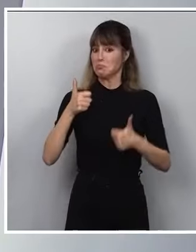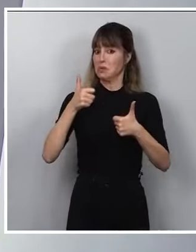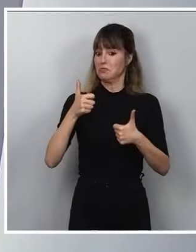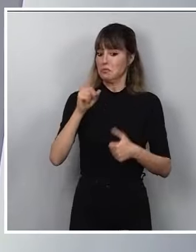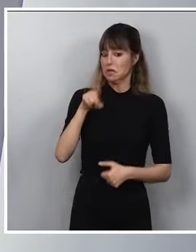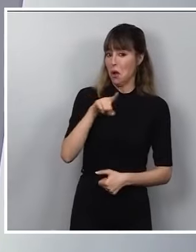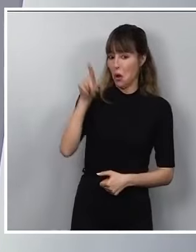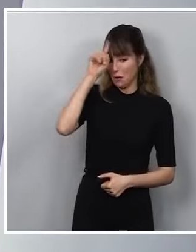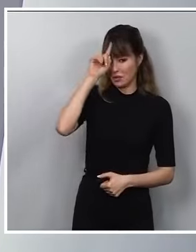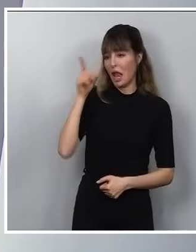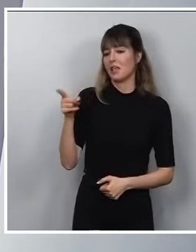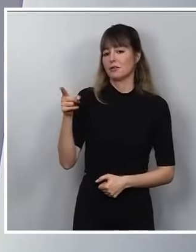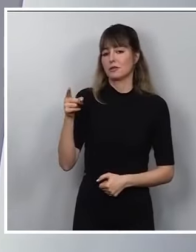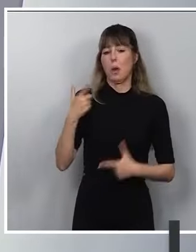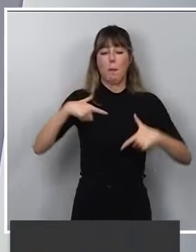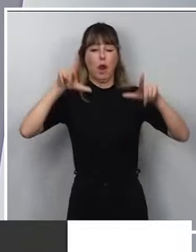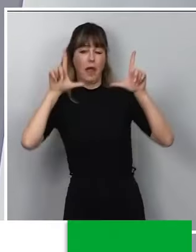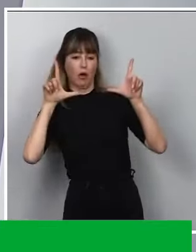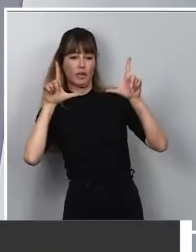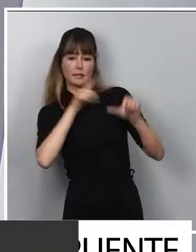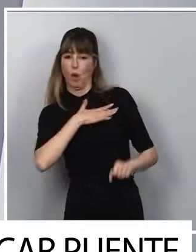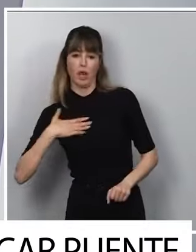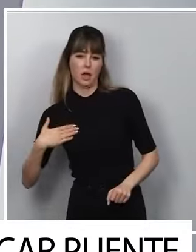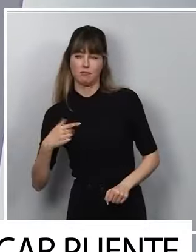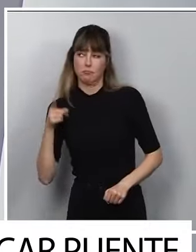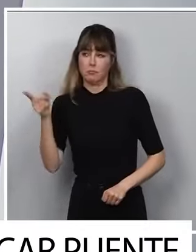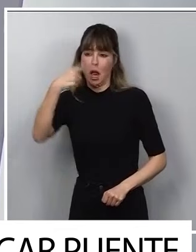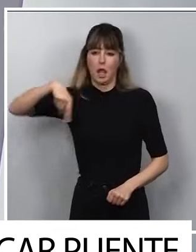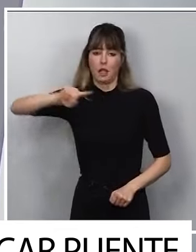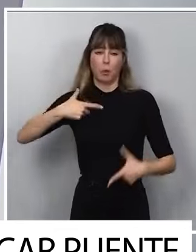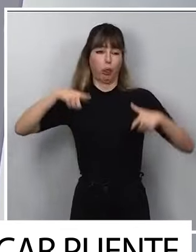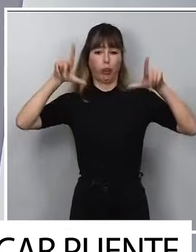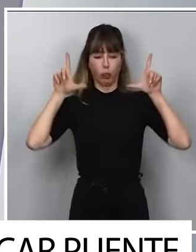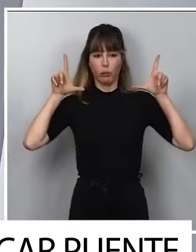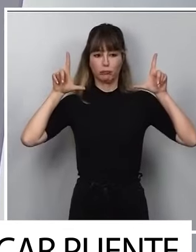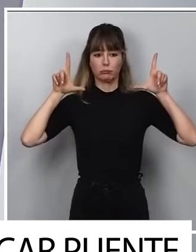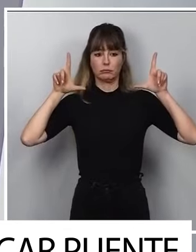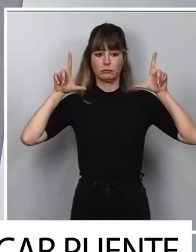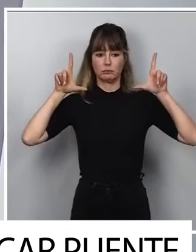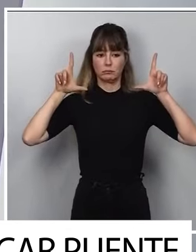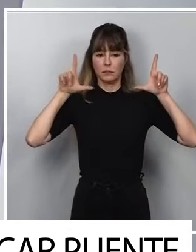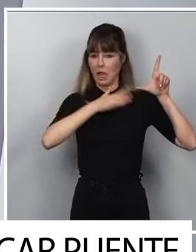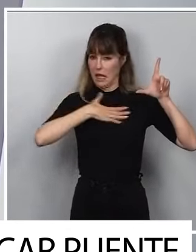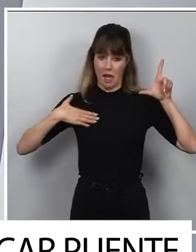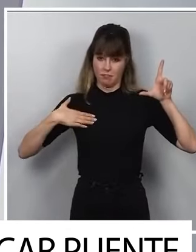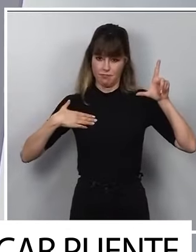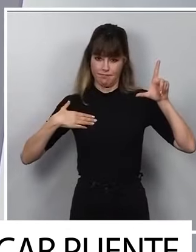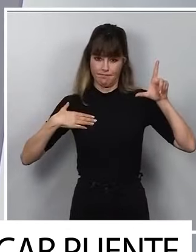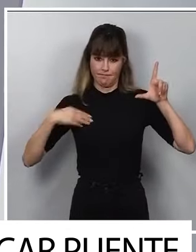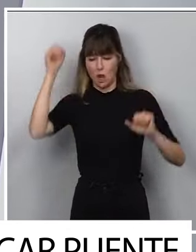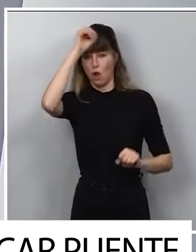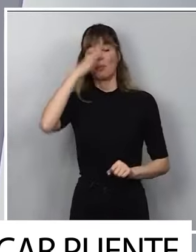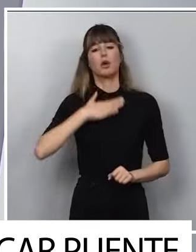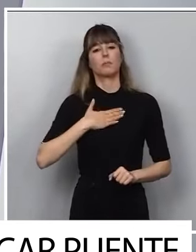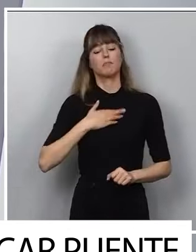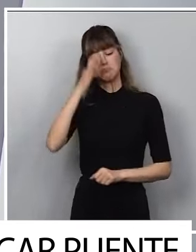creo que lo que buscan es foco eh básicamente buscan ser el centro de atención Pero en fin yo yo creo que hay